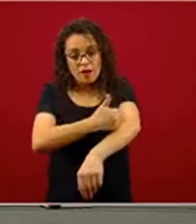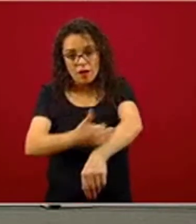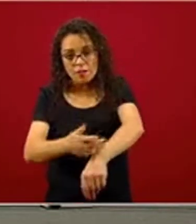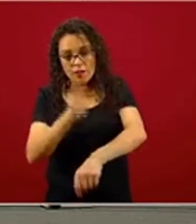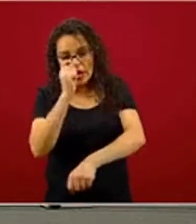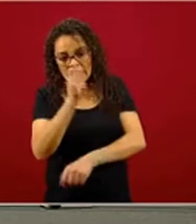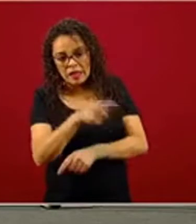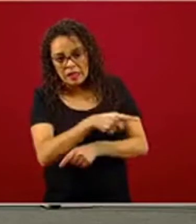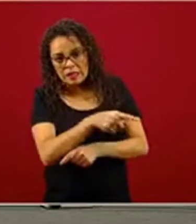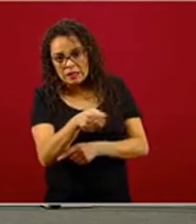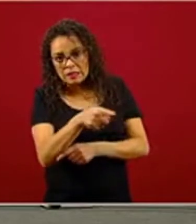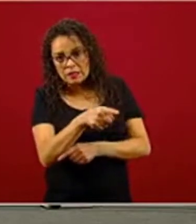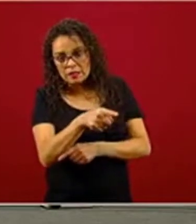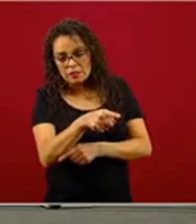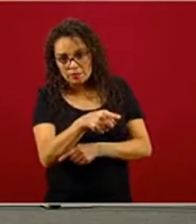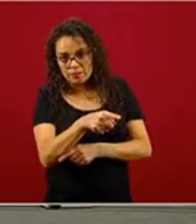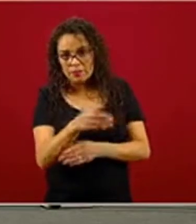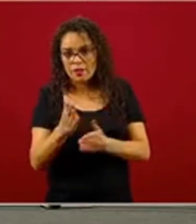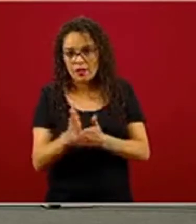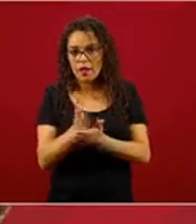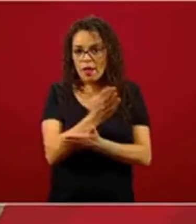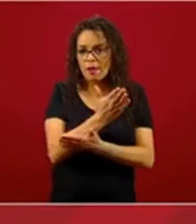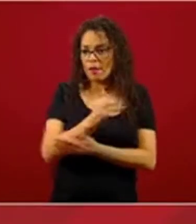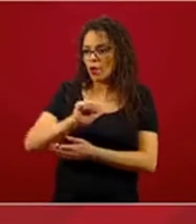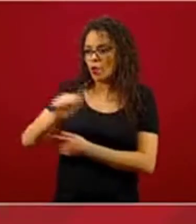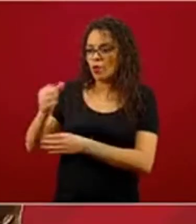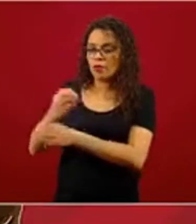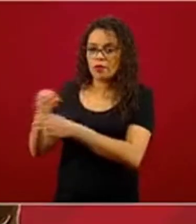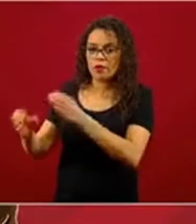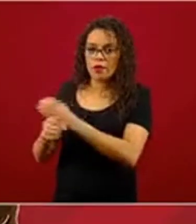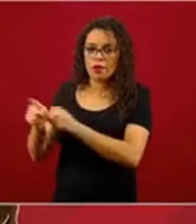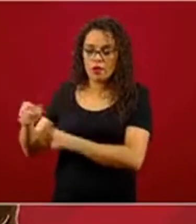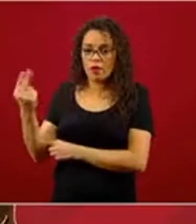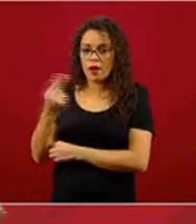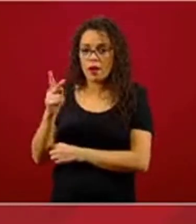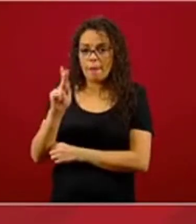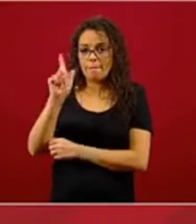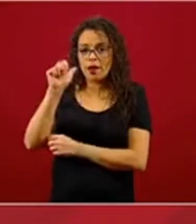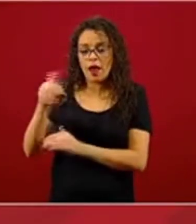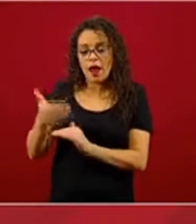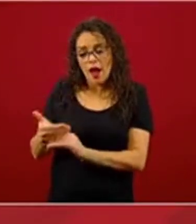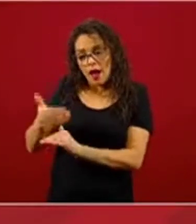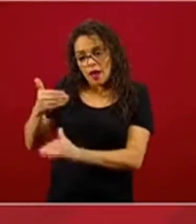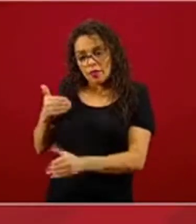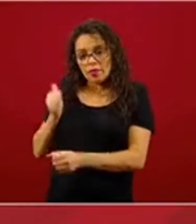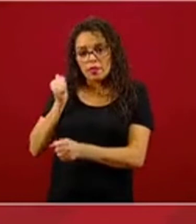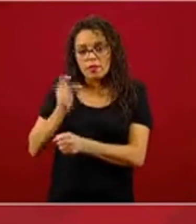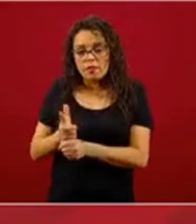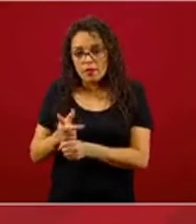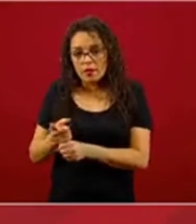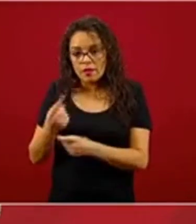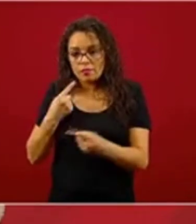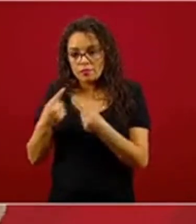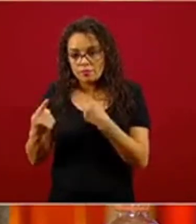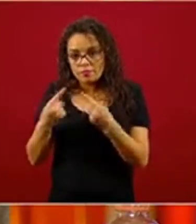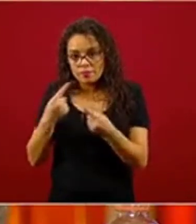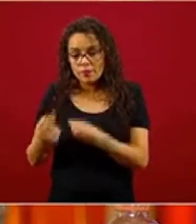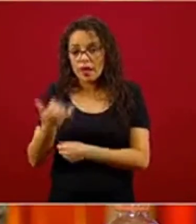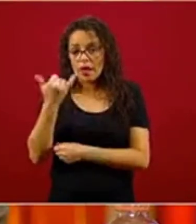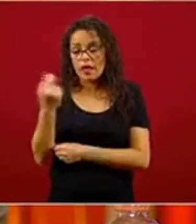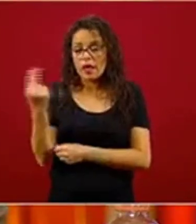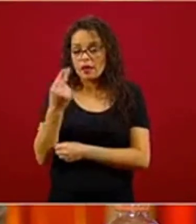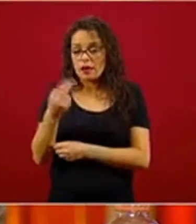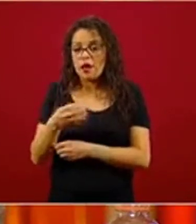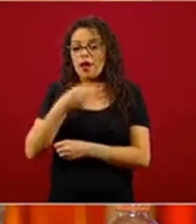y los distintos elementos que hay que planear con anticipación, que hay que comunicar con